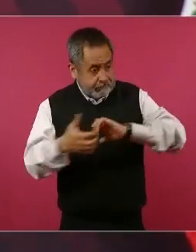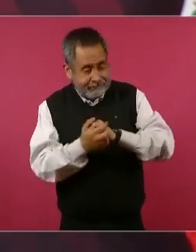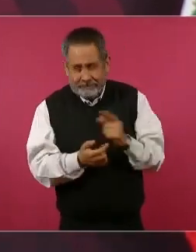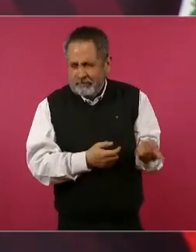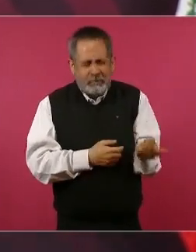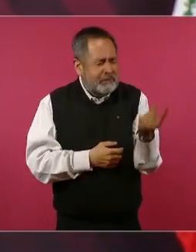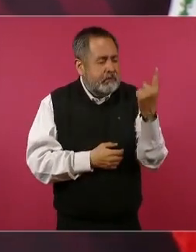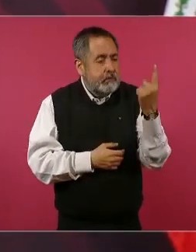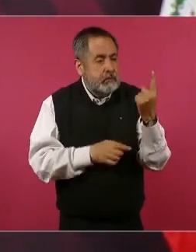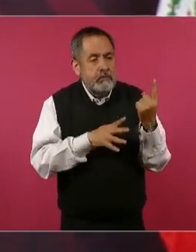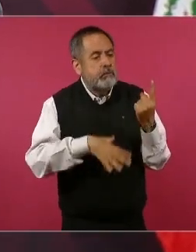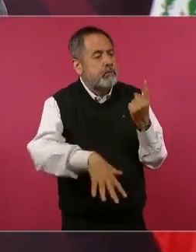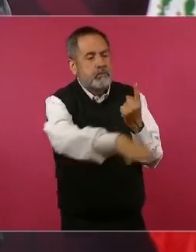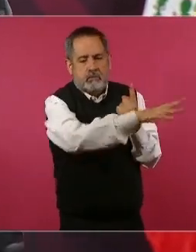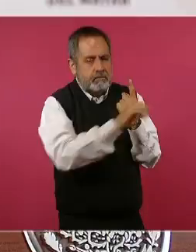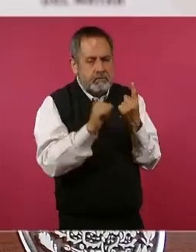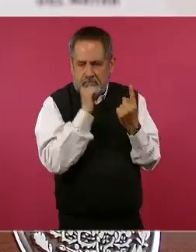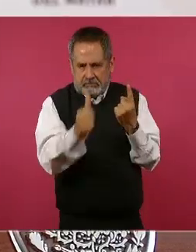y